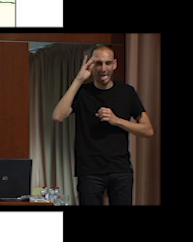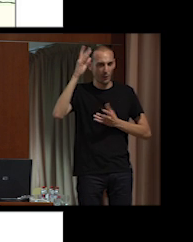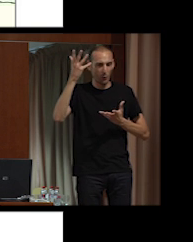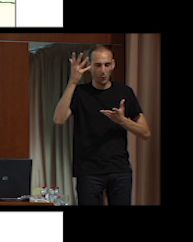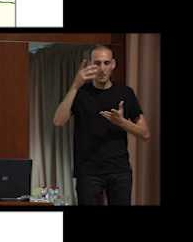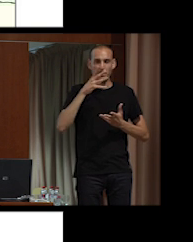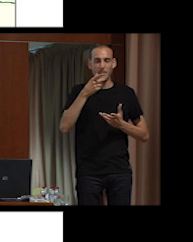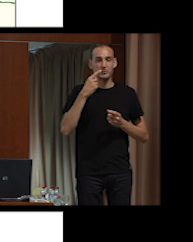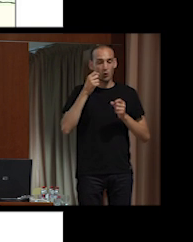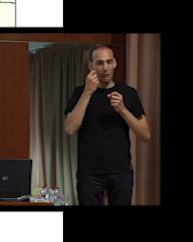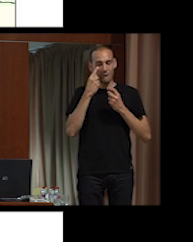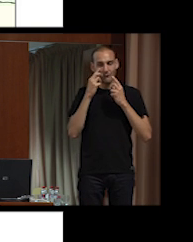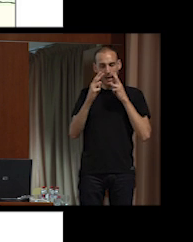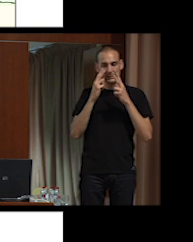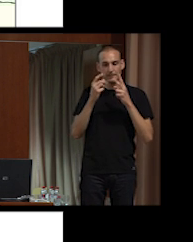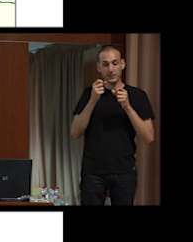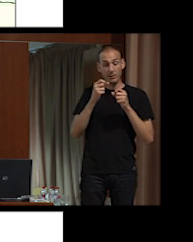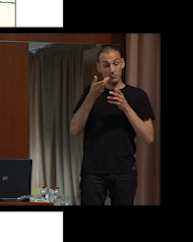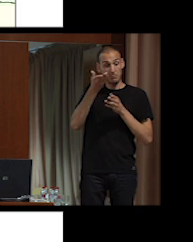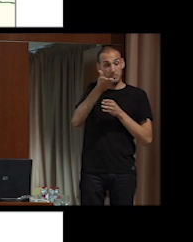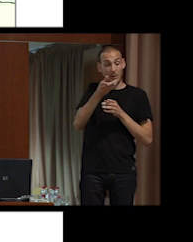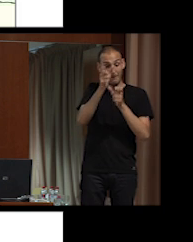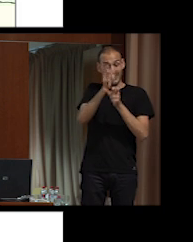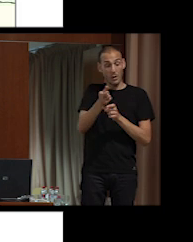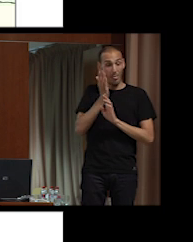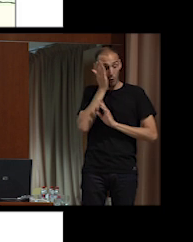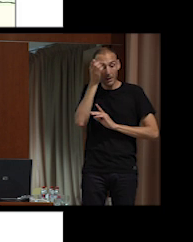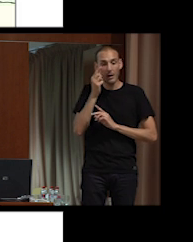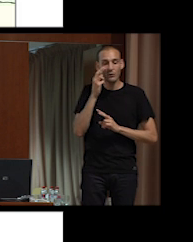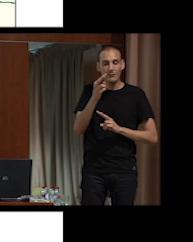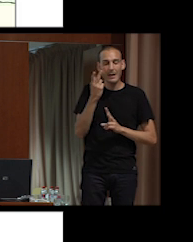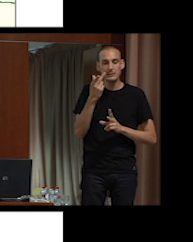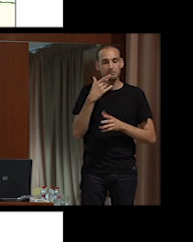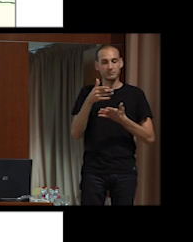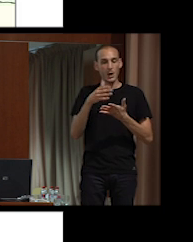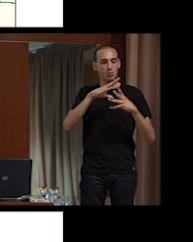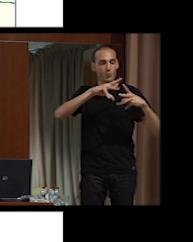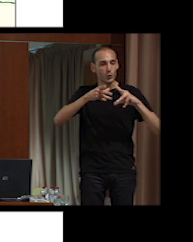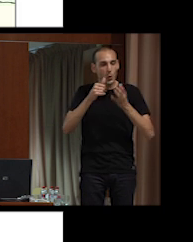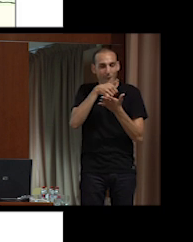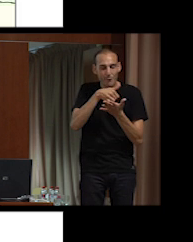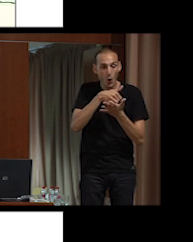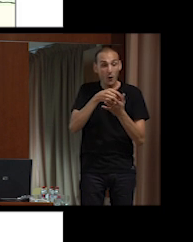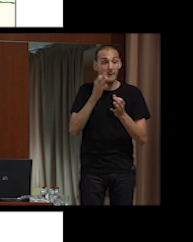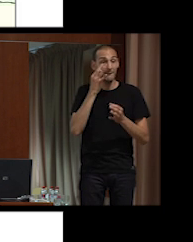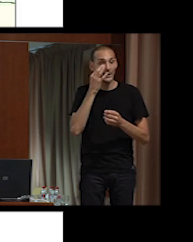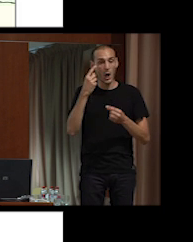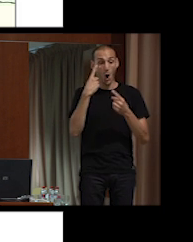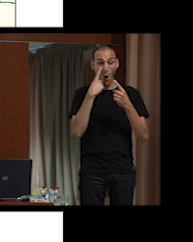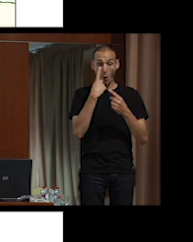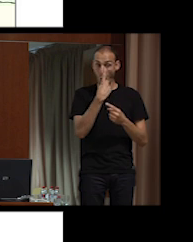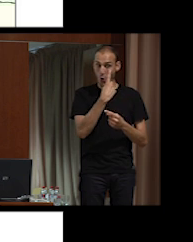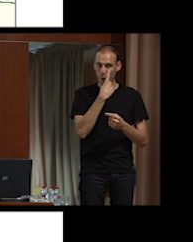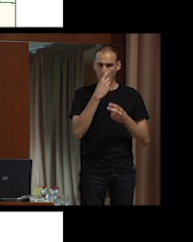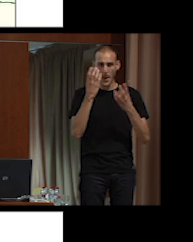está en vigilia. Sin embargo, no tiene nada de tono y se producen unos movimientos muy bruscos de los ojos que no sabemos